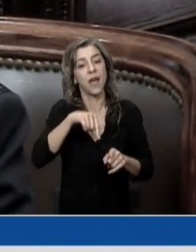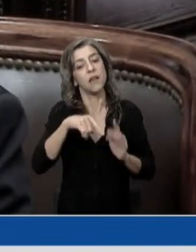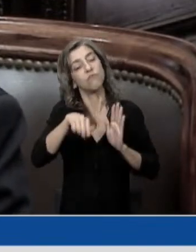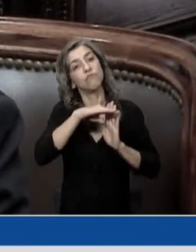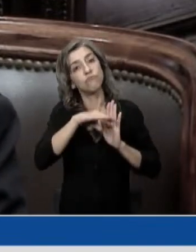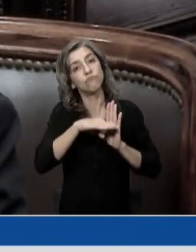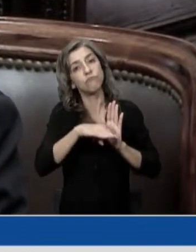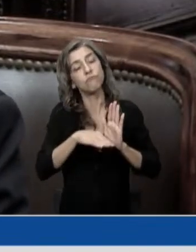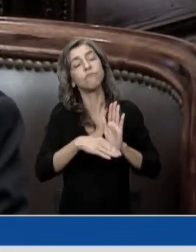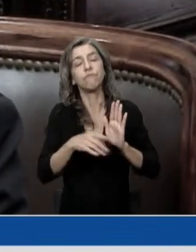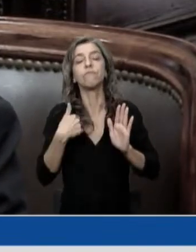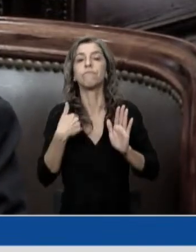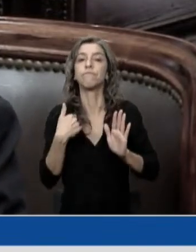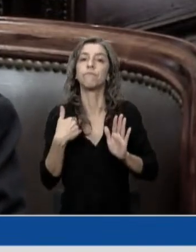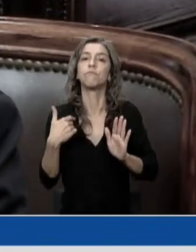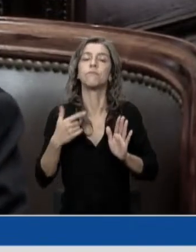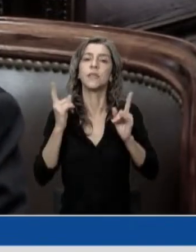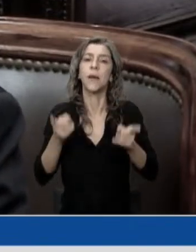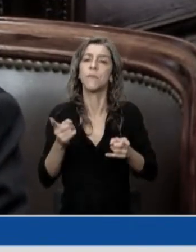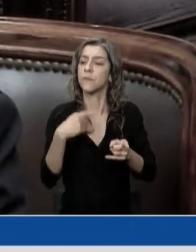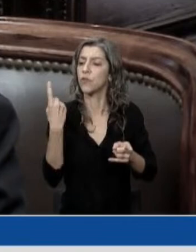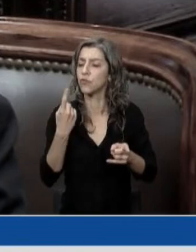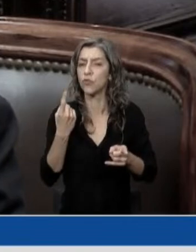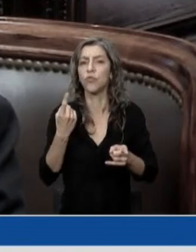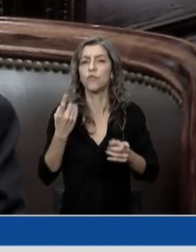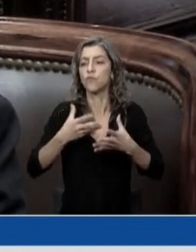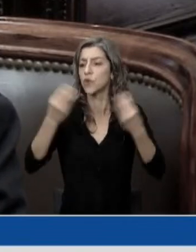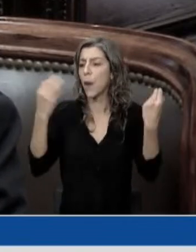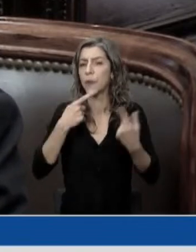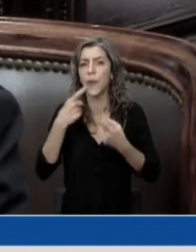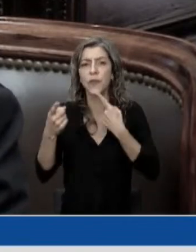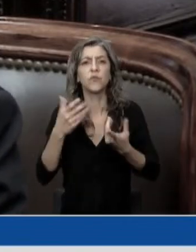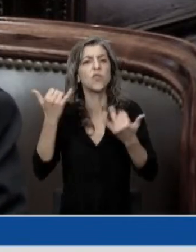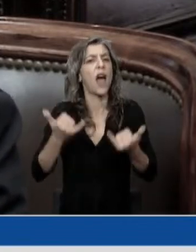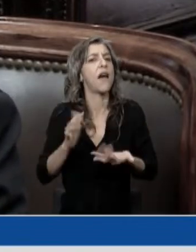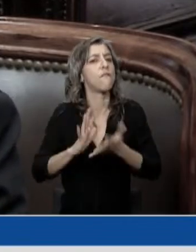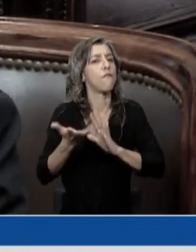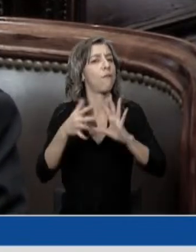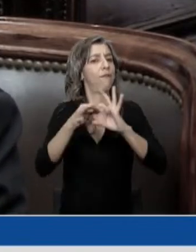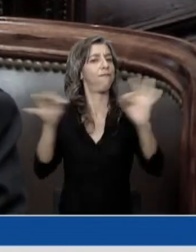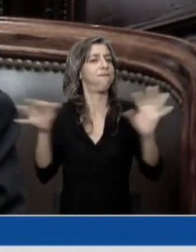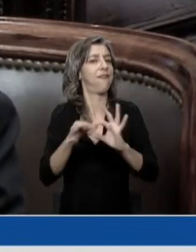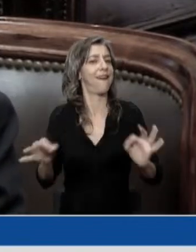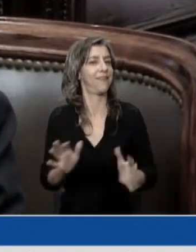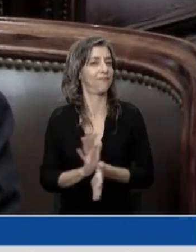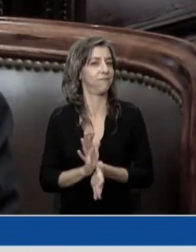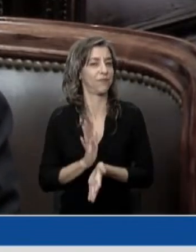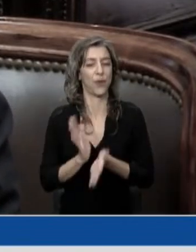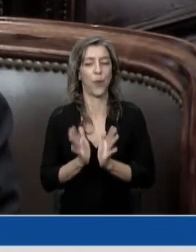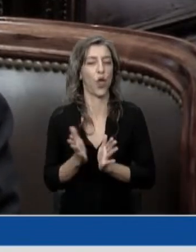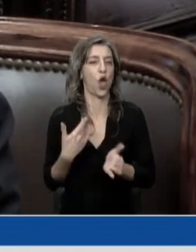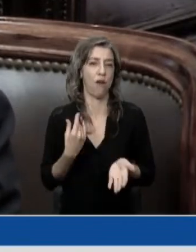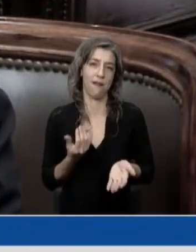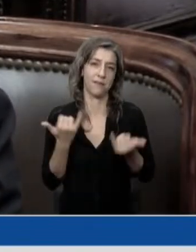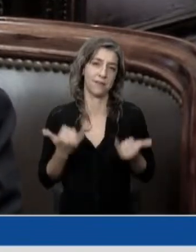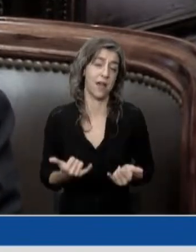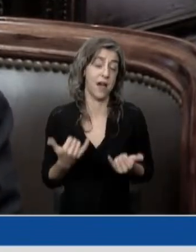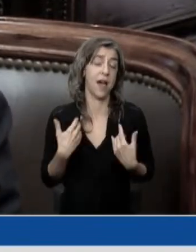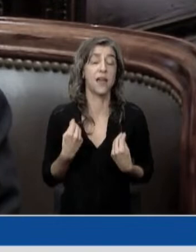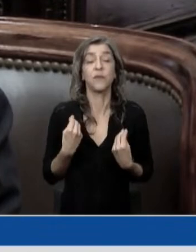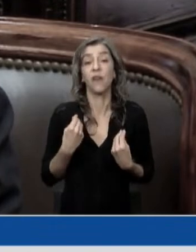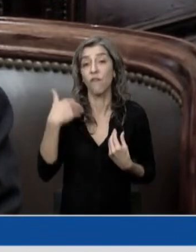aquellas expresiones de esa violencia que, como bien se ha dicho, repercuten en la generación de daños